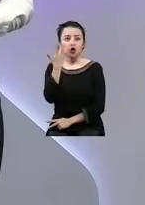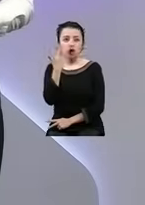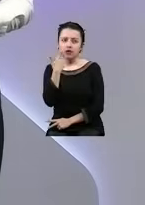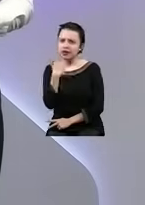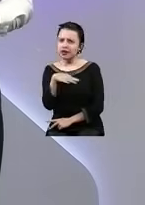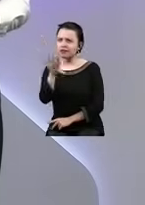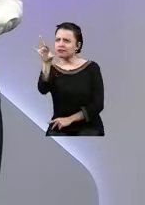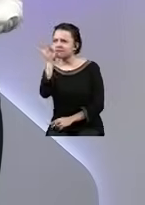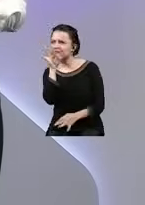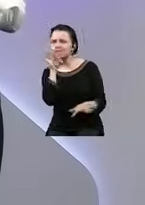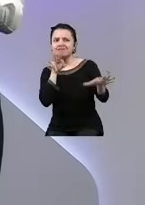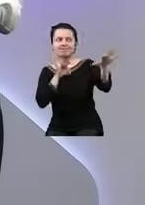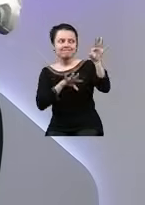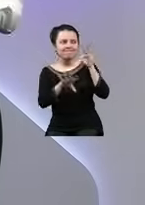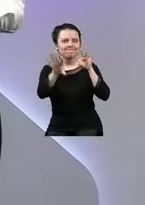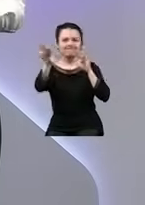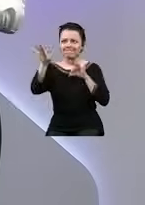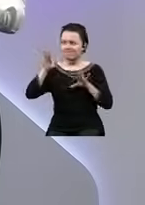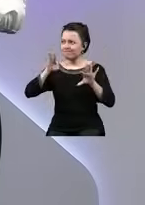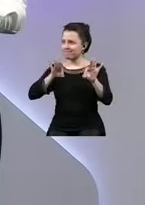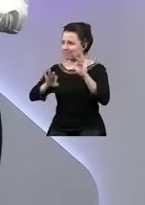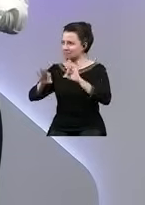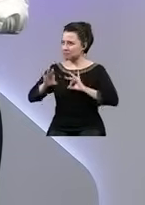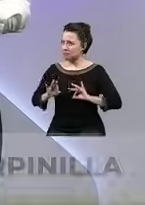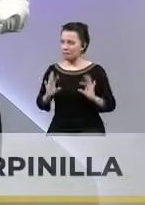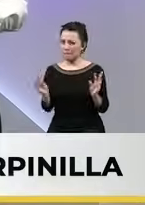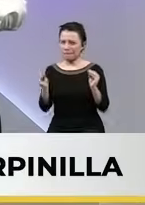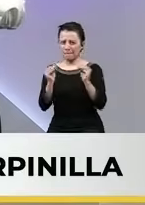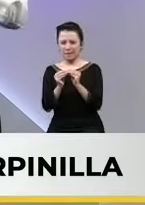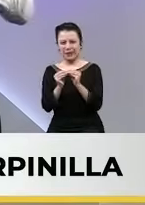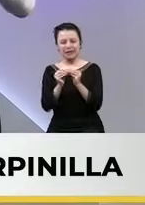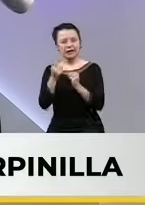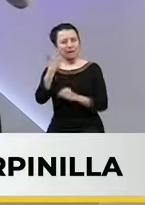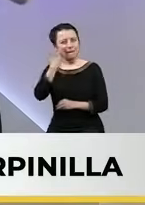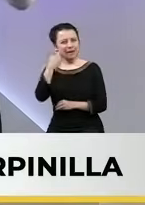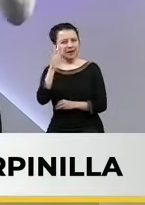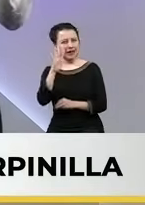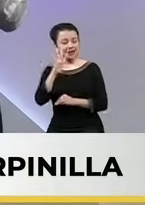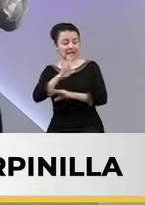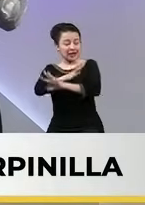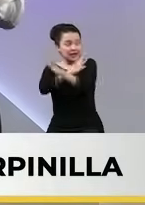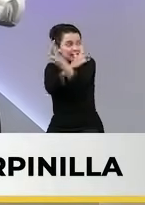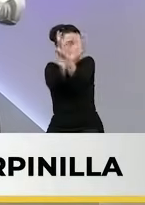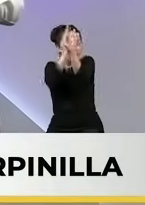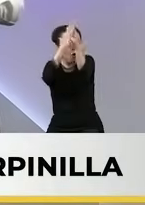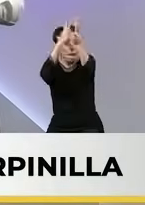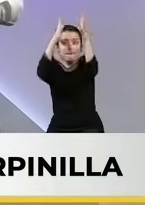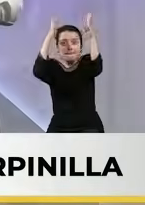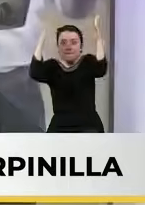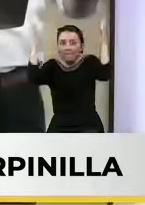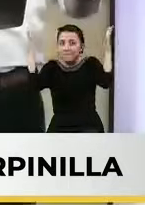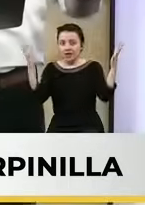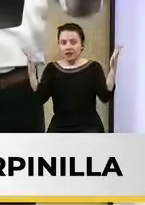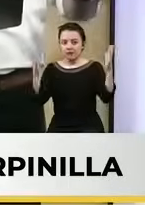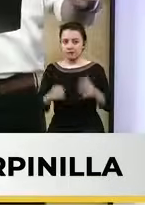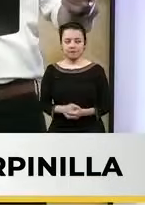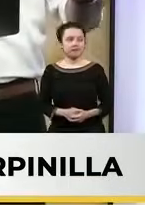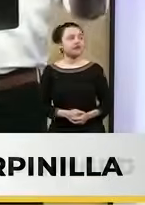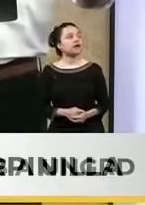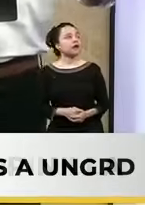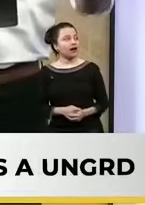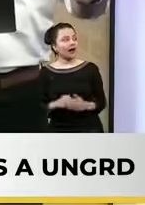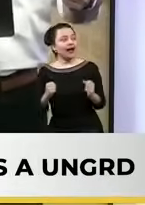conocer una pieza clave y pareciera, Juan Diego y Joana, que esto es una cosa inmensa, ¿no? María Porque. Alejandra Benavides es la